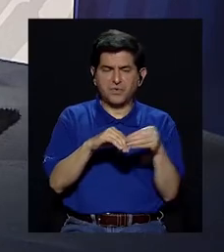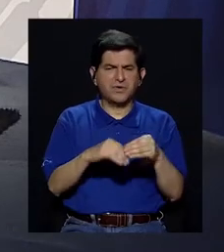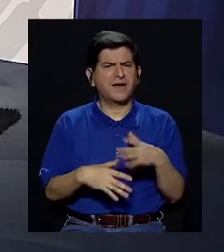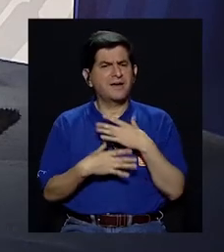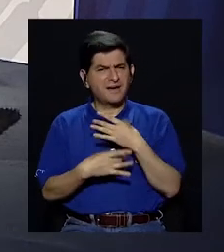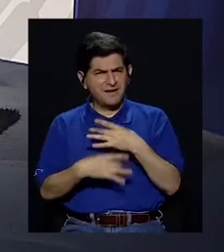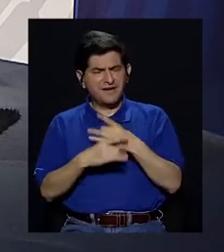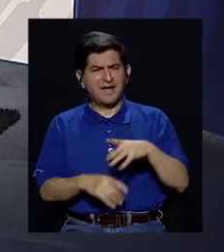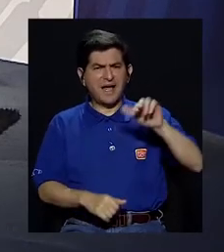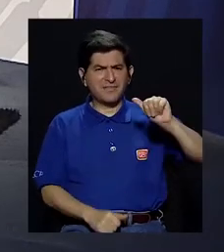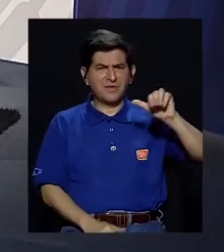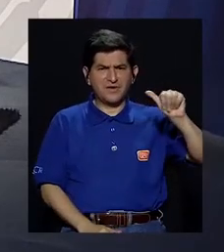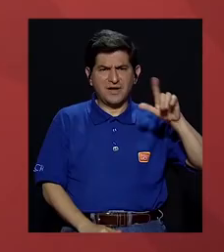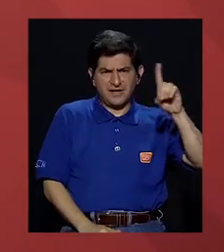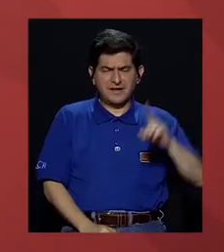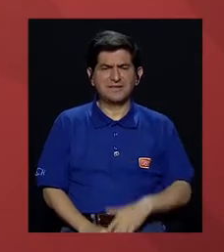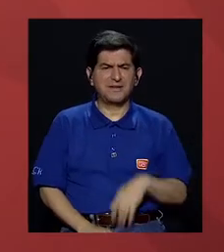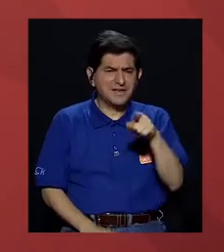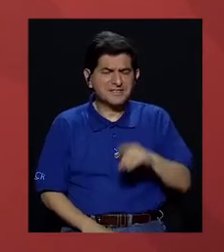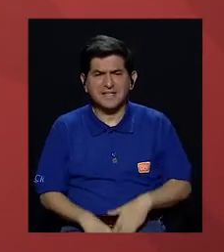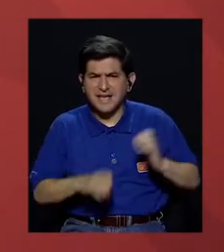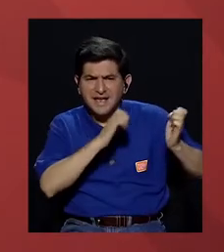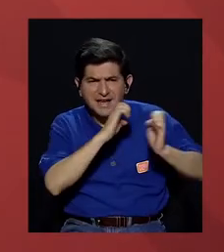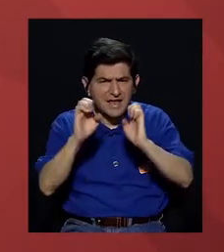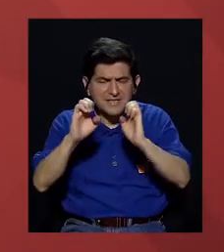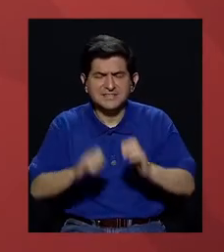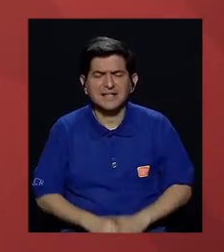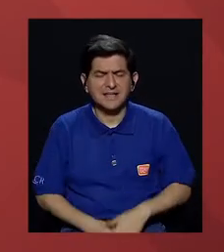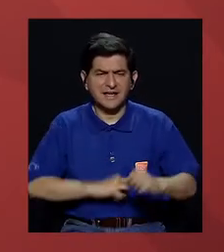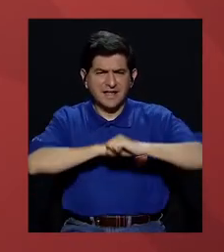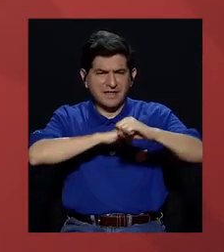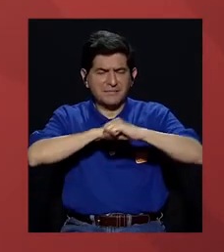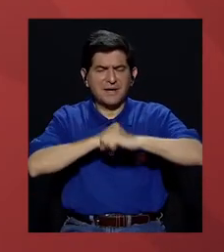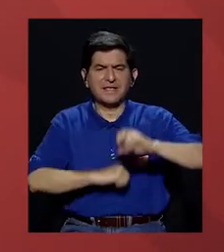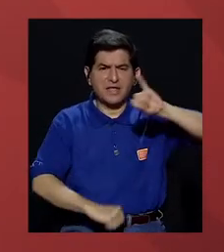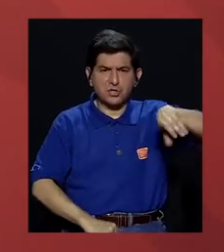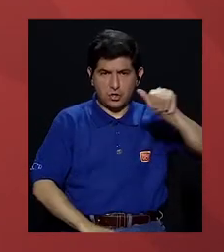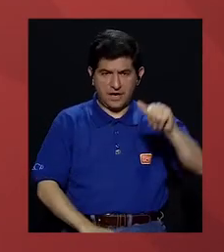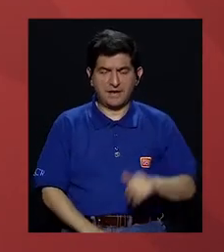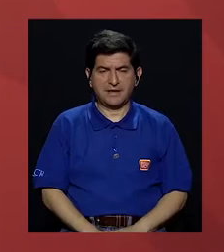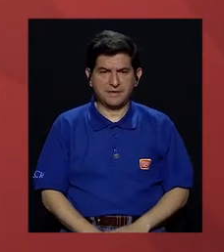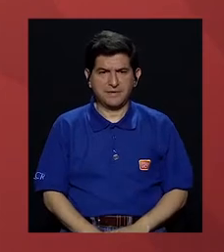ocasión qué curioso antonio albert de sant y estrategia de campaña de johnny